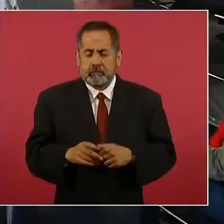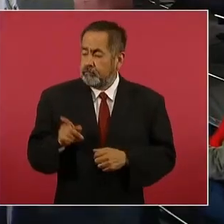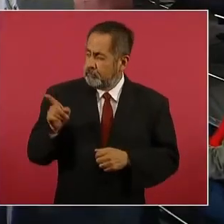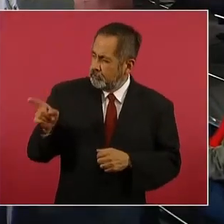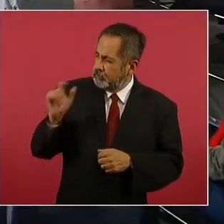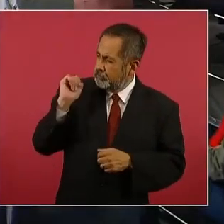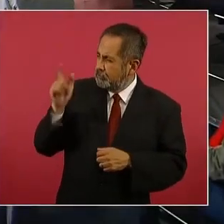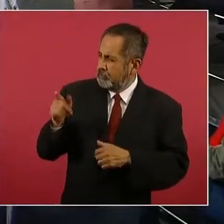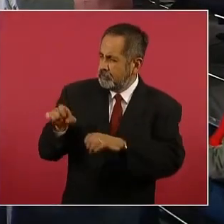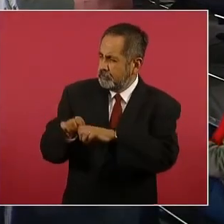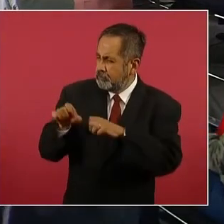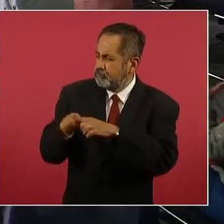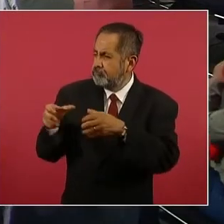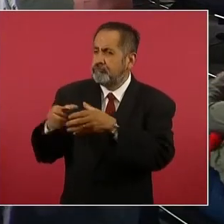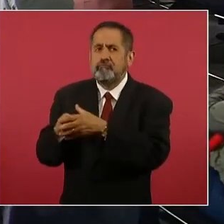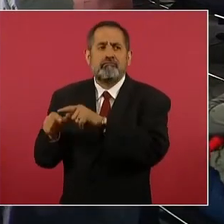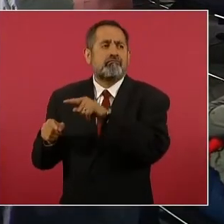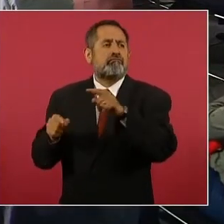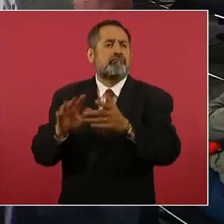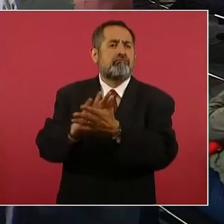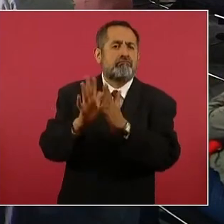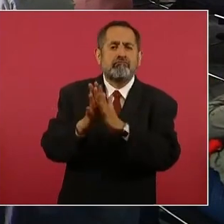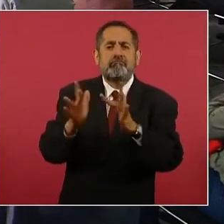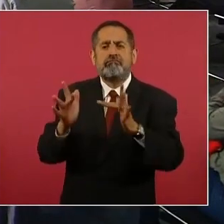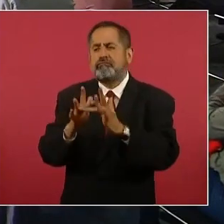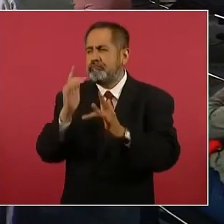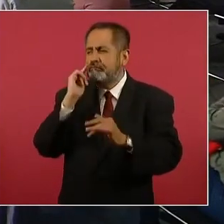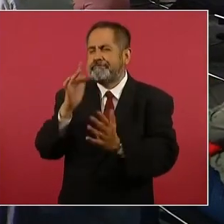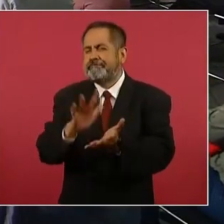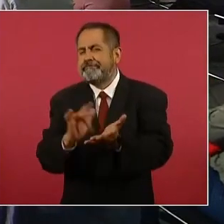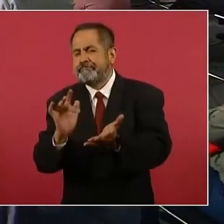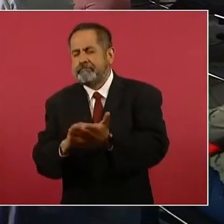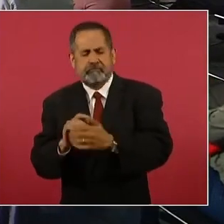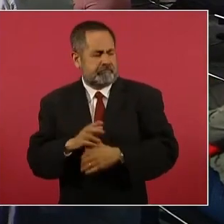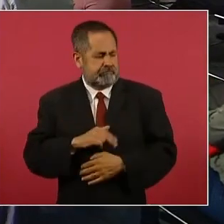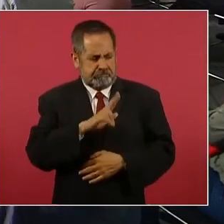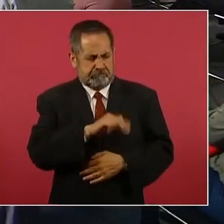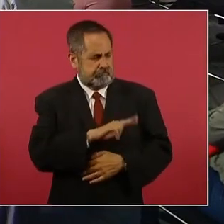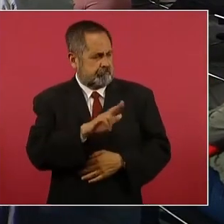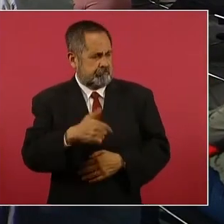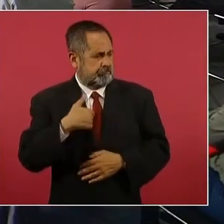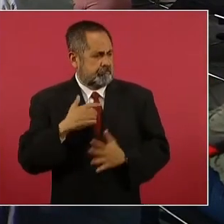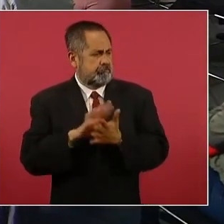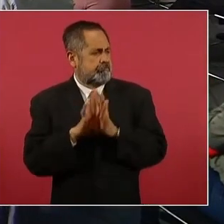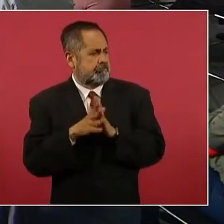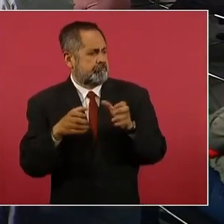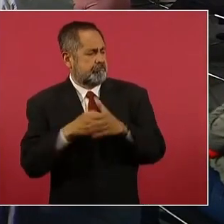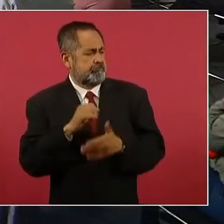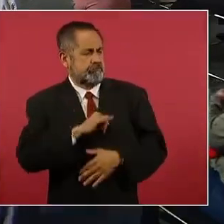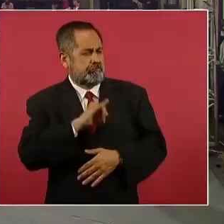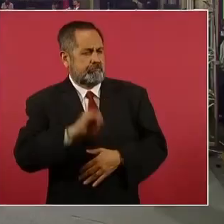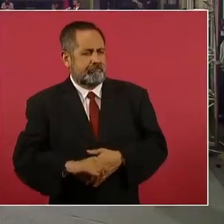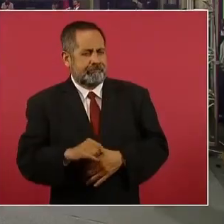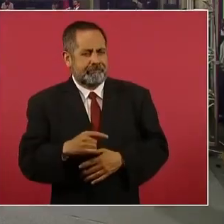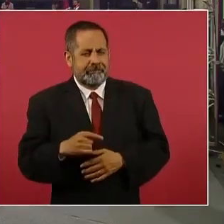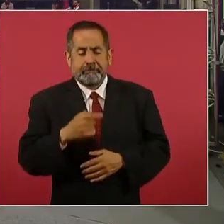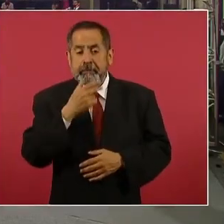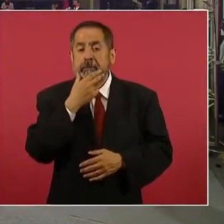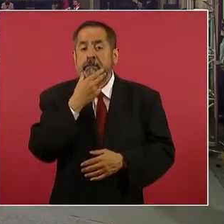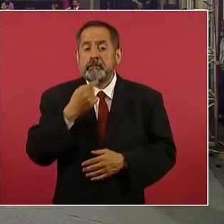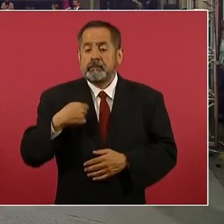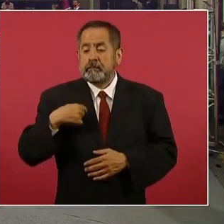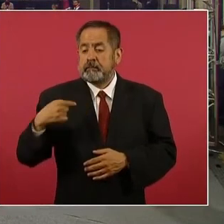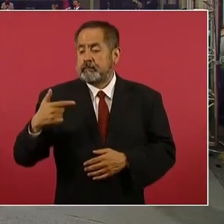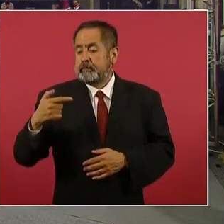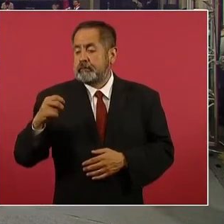tenías un equipo que buscaba algún acercamiento para obtener información? Nunca, a ver, ¿qué hora es antecedente? Para que, nunca, así de claro,